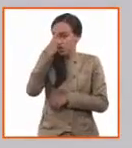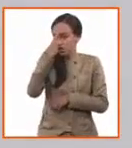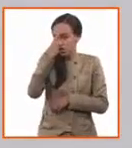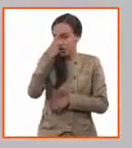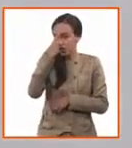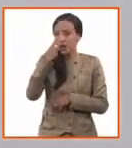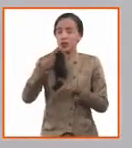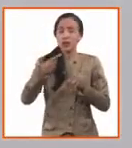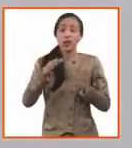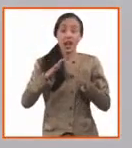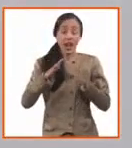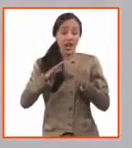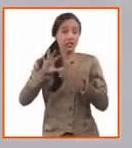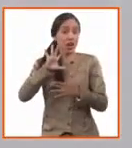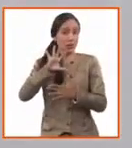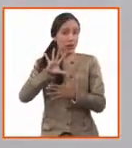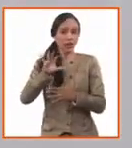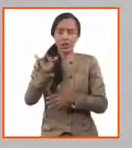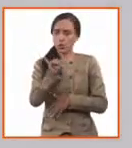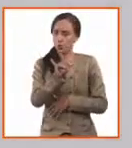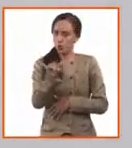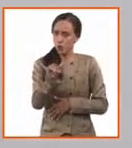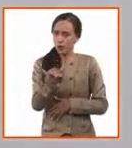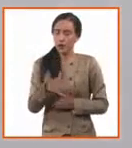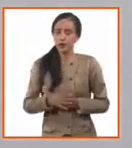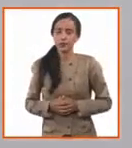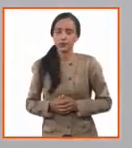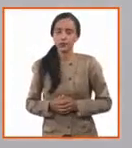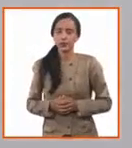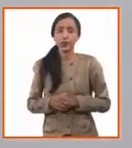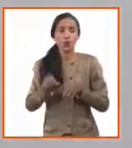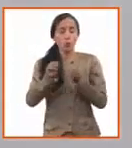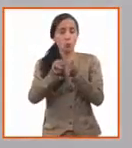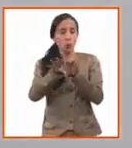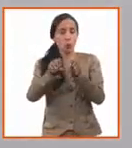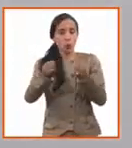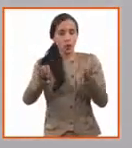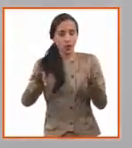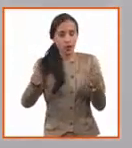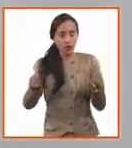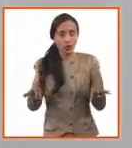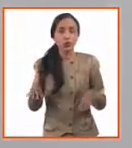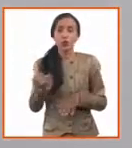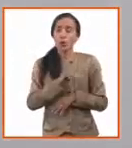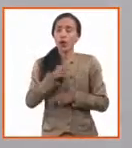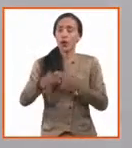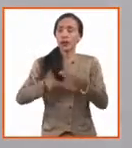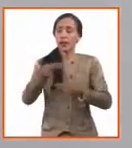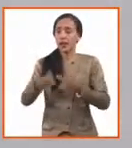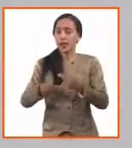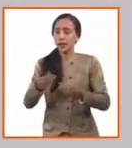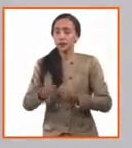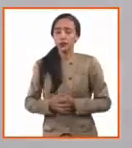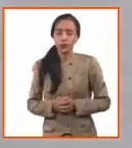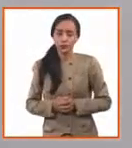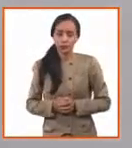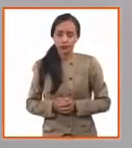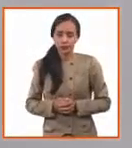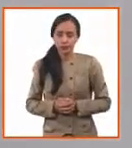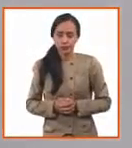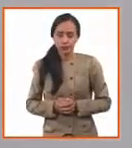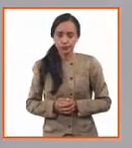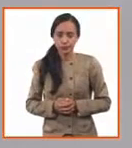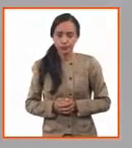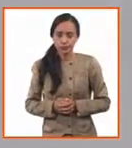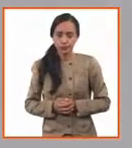la propia casa de las américas con las publicaciones que ha realizado en